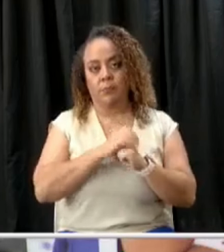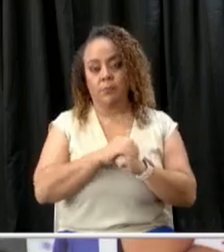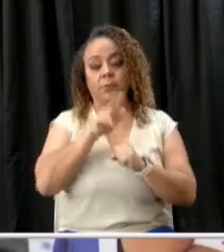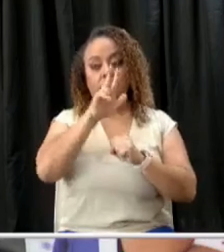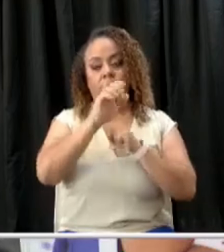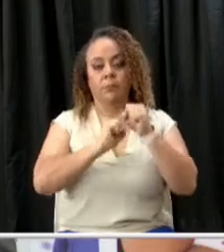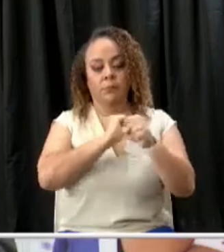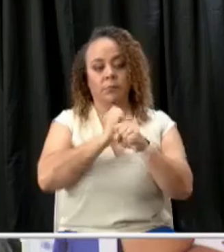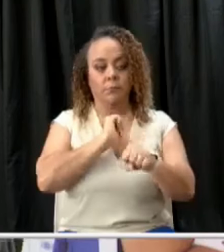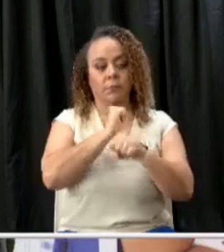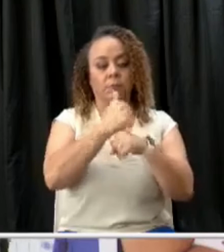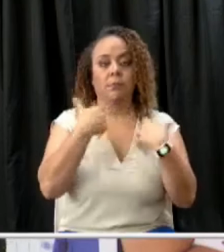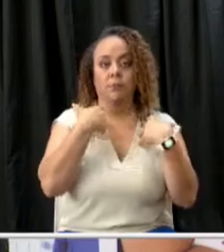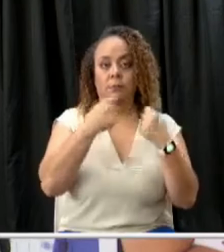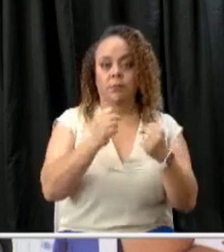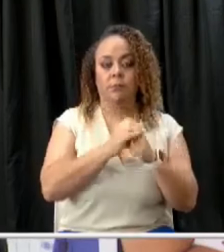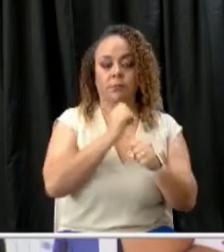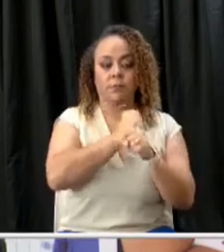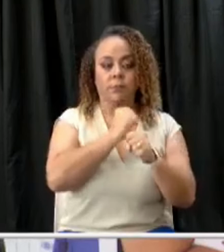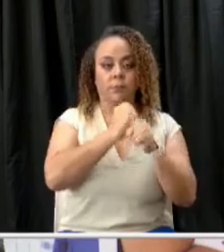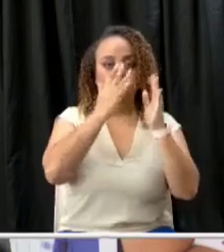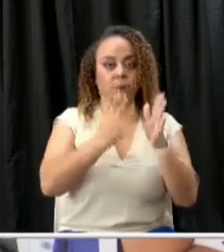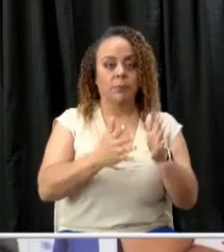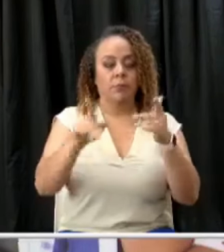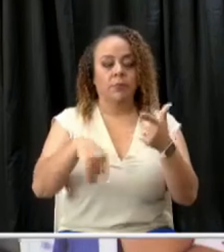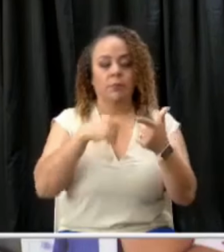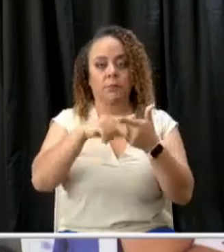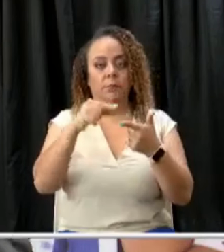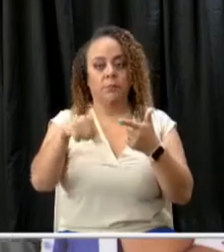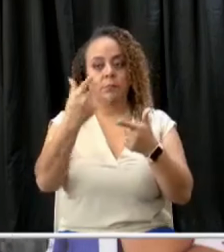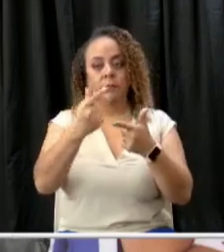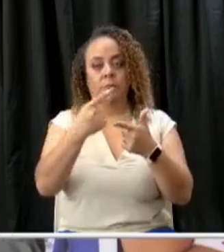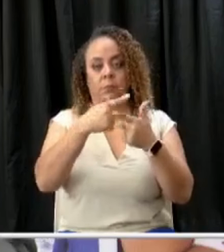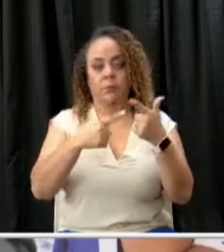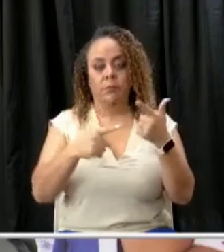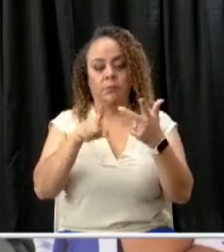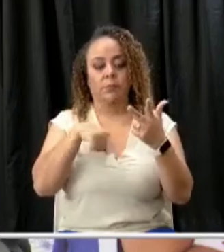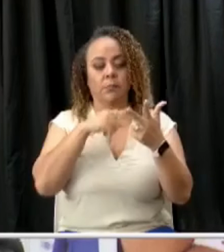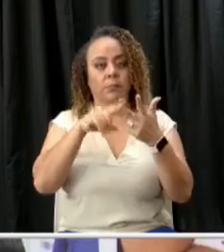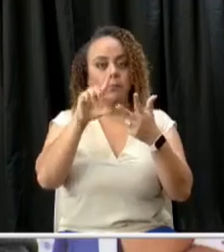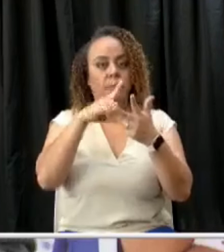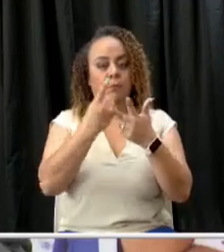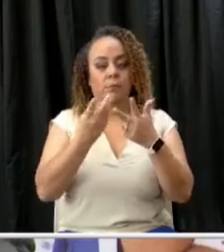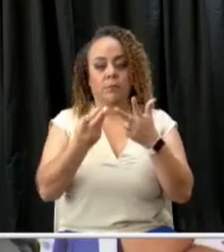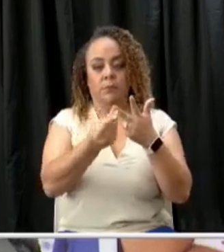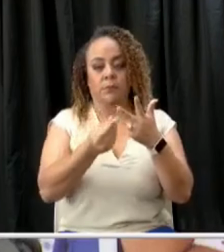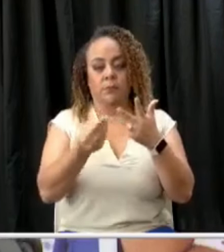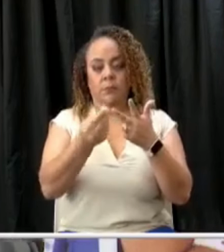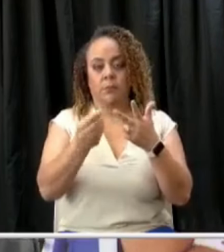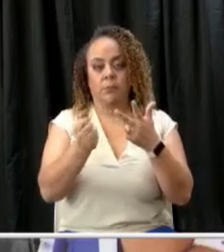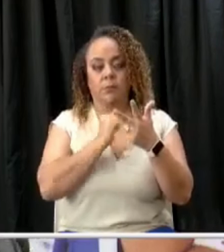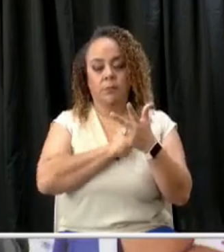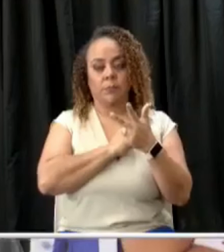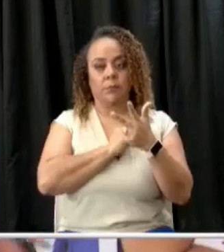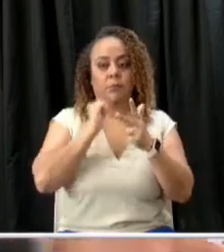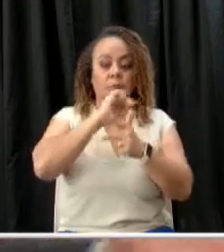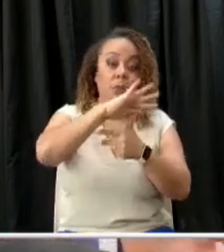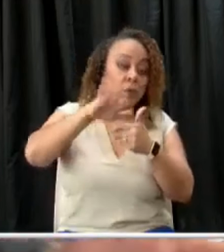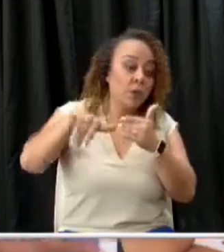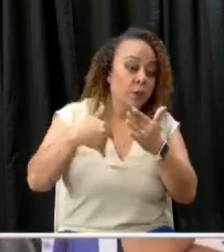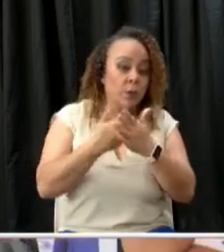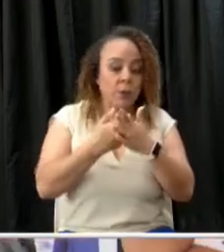en crear esa confianza tanto de los trabajadores como las gerencias medias, los departamentos de producción, en que todos